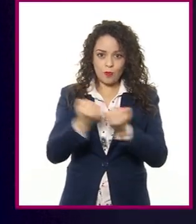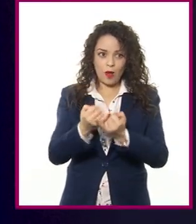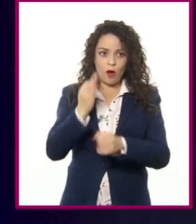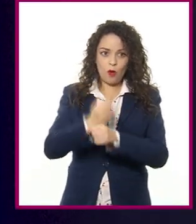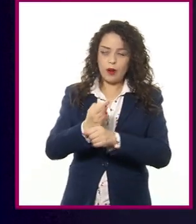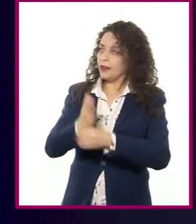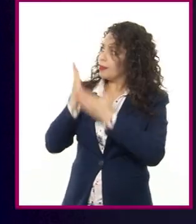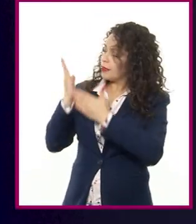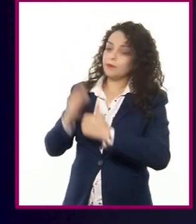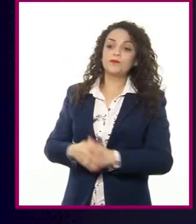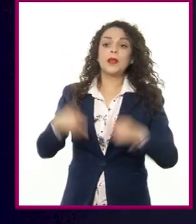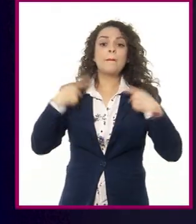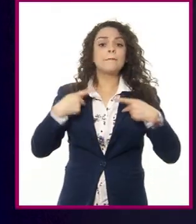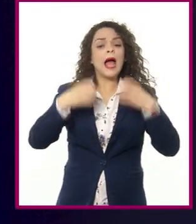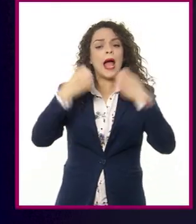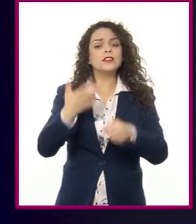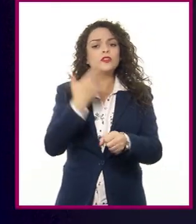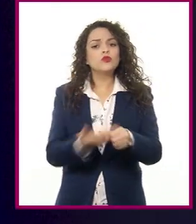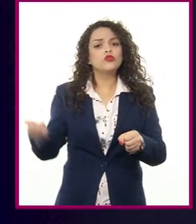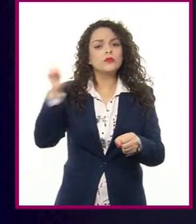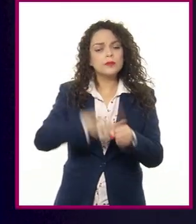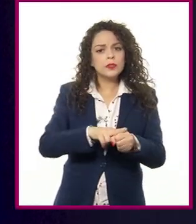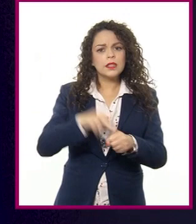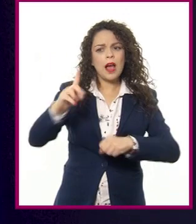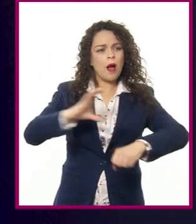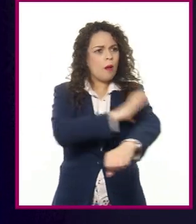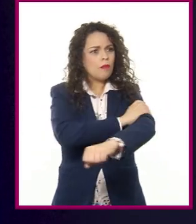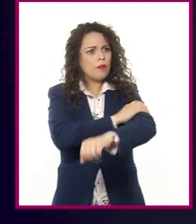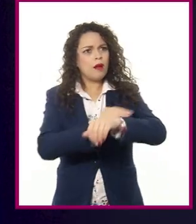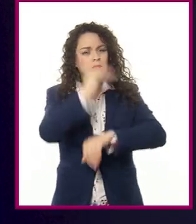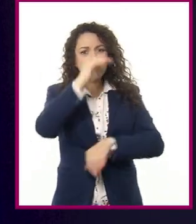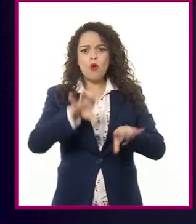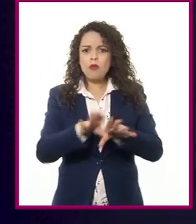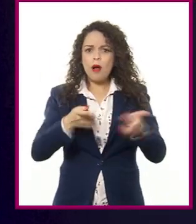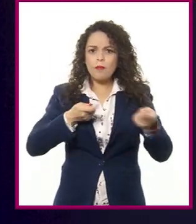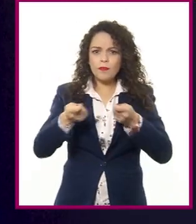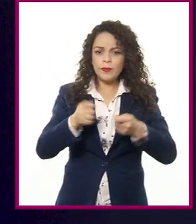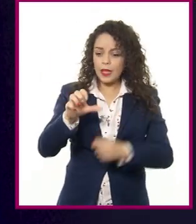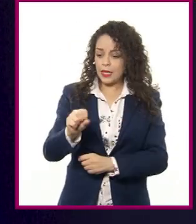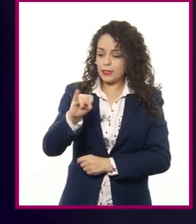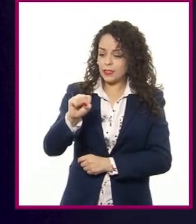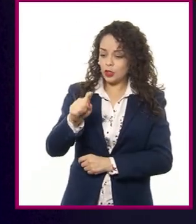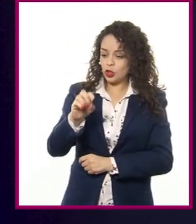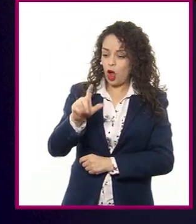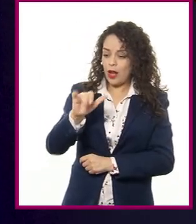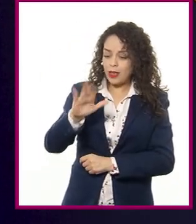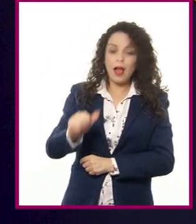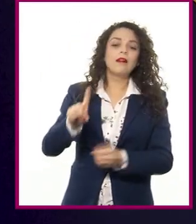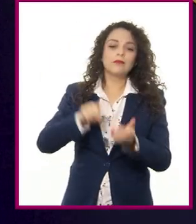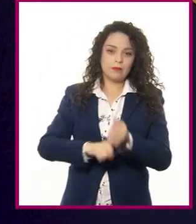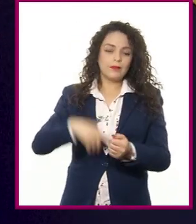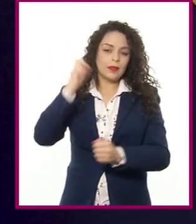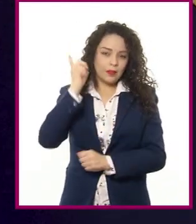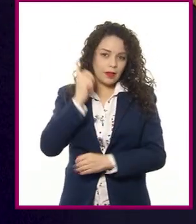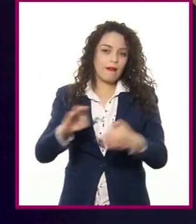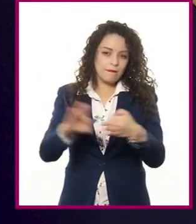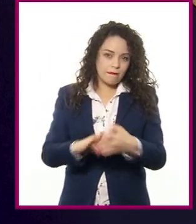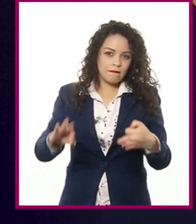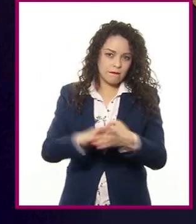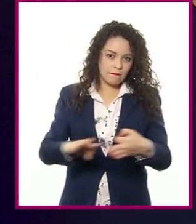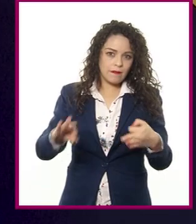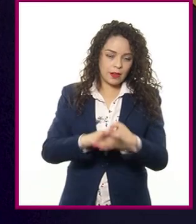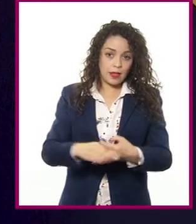paciente internado en un hospital le controlan la presión arterial sistólica de manera continua. La gráfica muestra la evolución